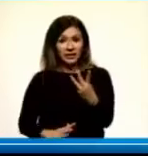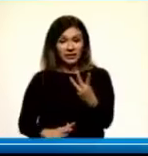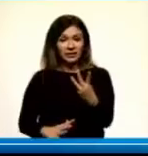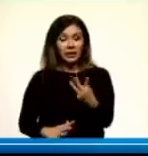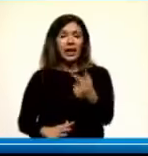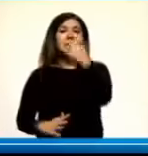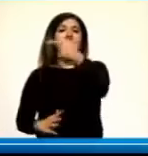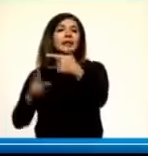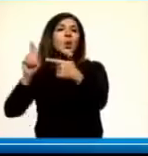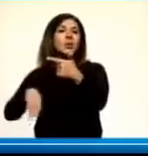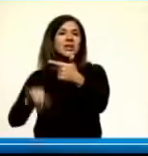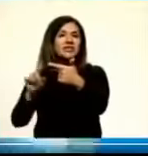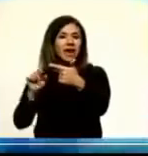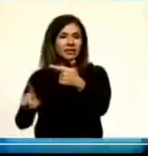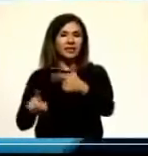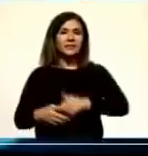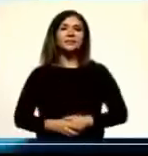y 7 unidades.